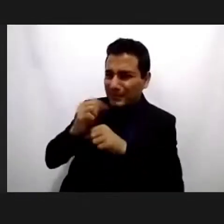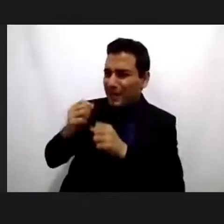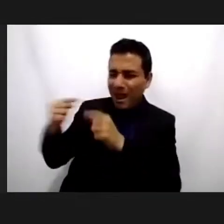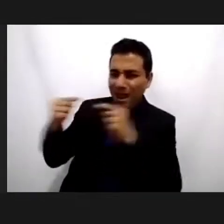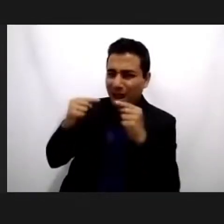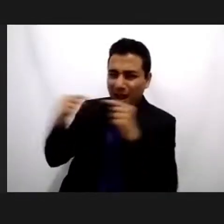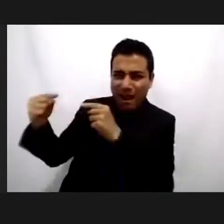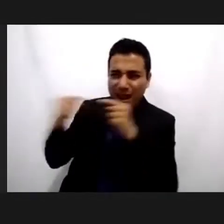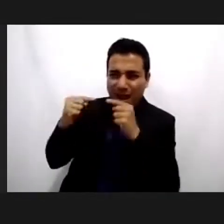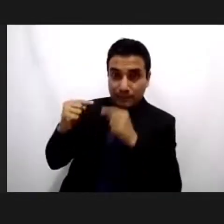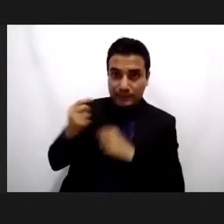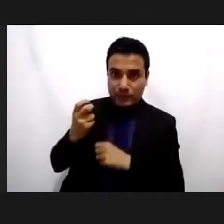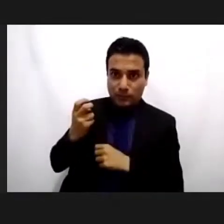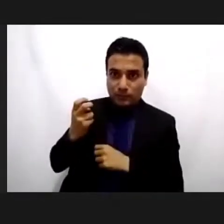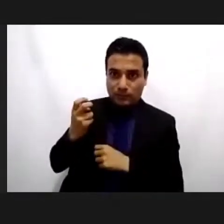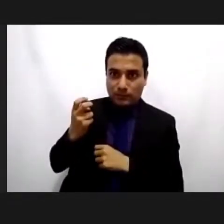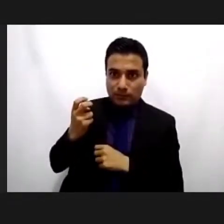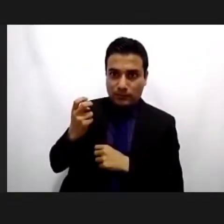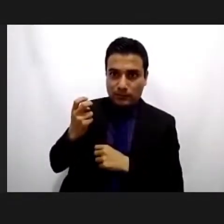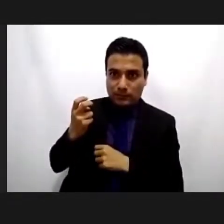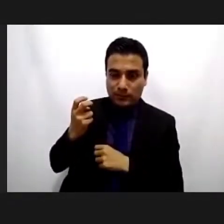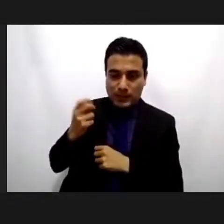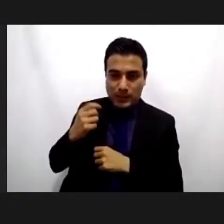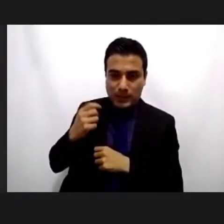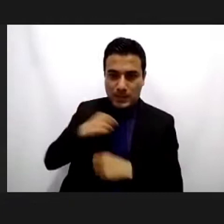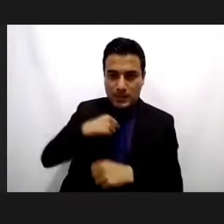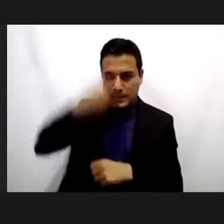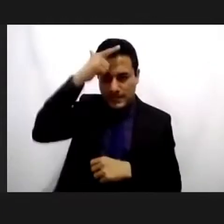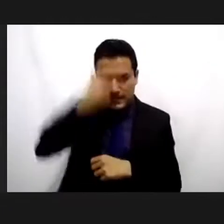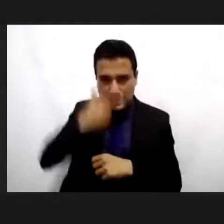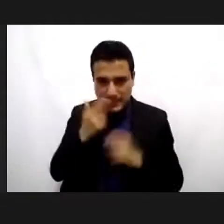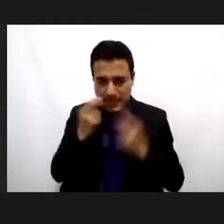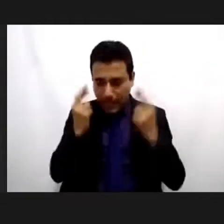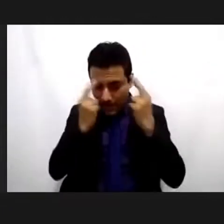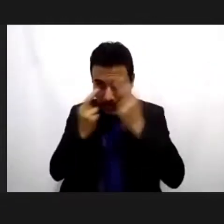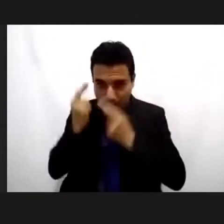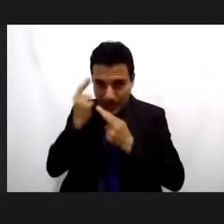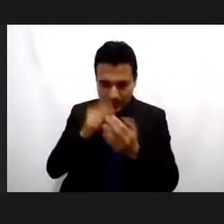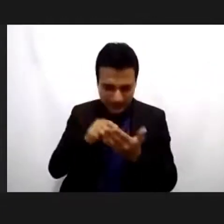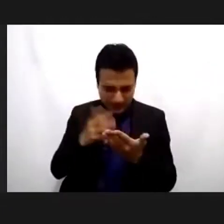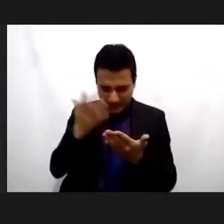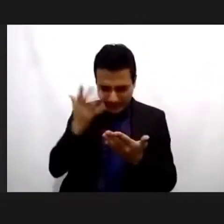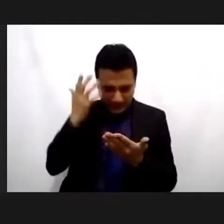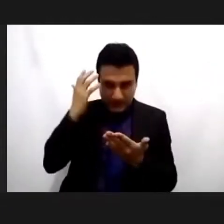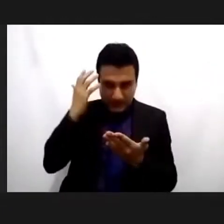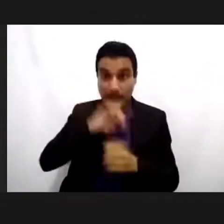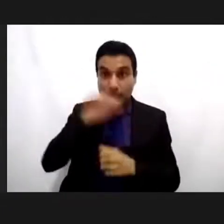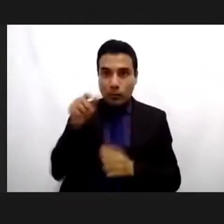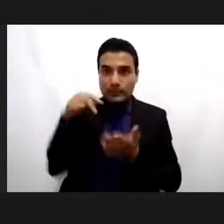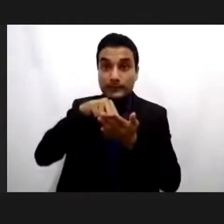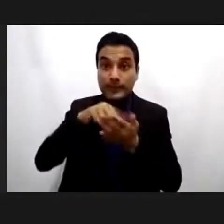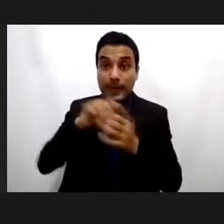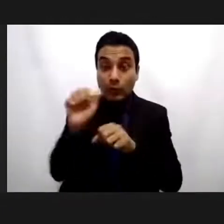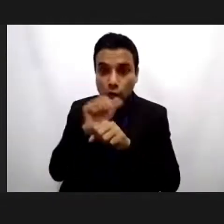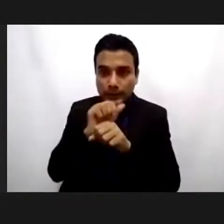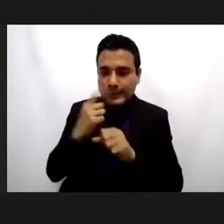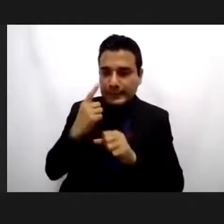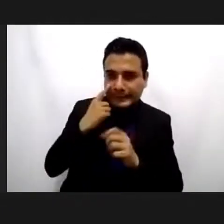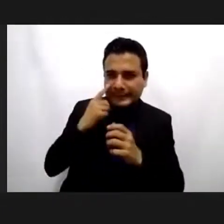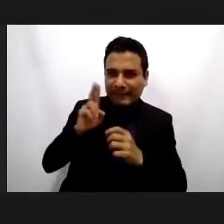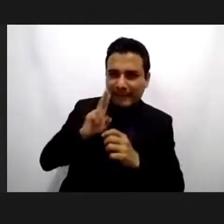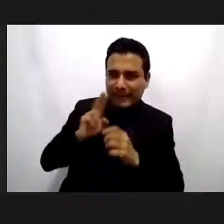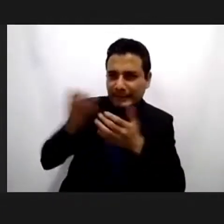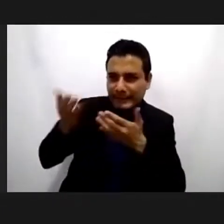en ese desafío y sabiendo que cuento con los actores para resolver, es donde se producen las mejores